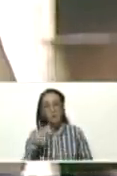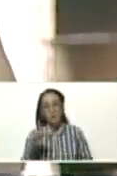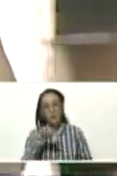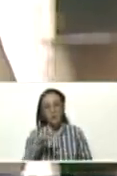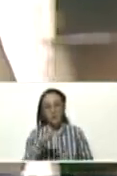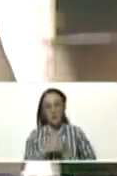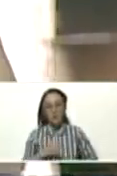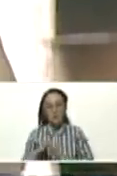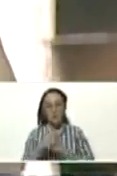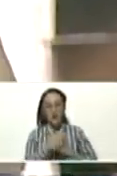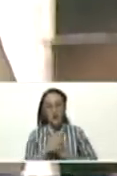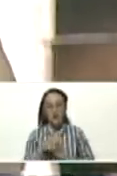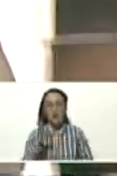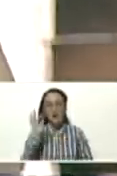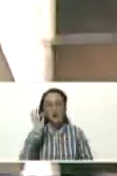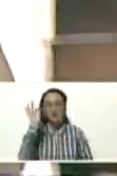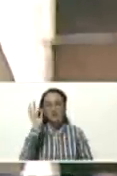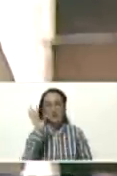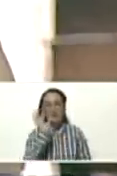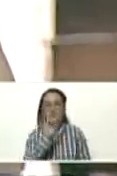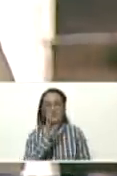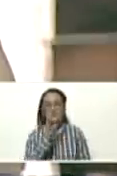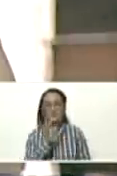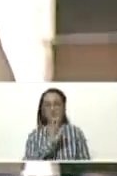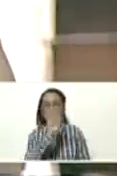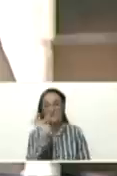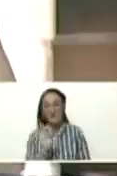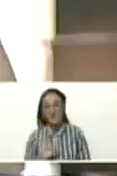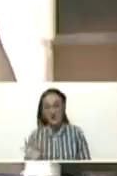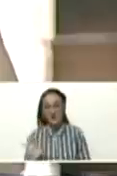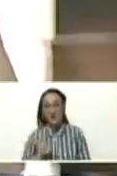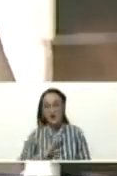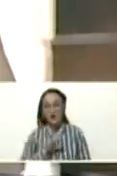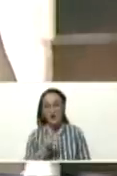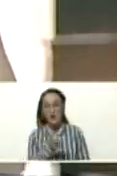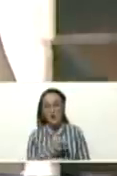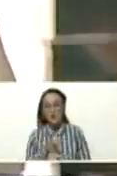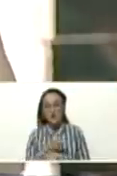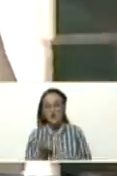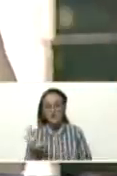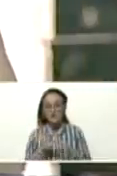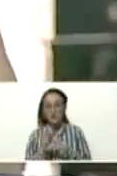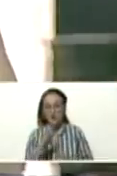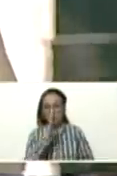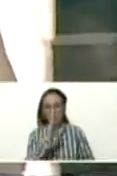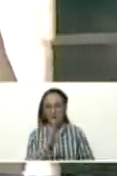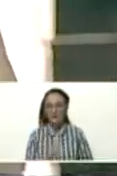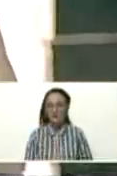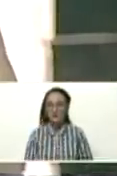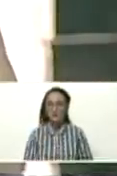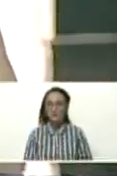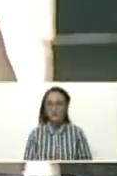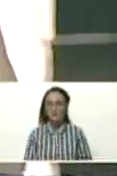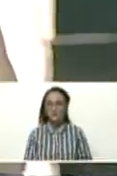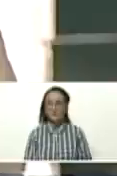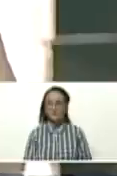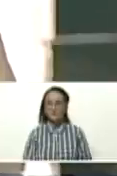parte del Consejo Federal de Gobierno. De eso se trata. Consejo Federal de Gobierno articulado directo. Directo.